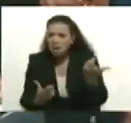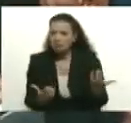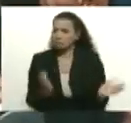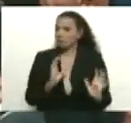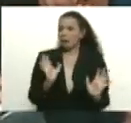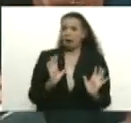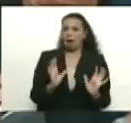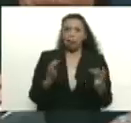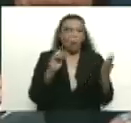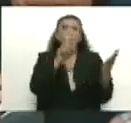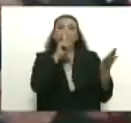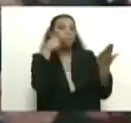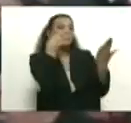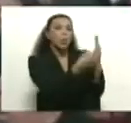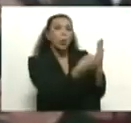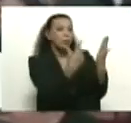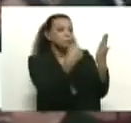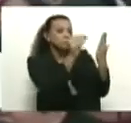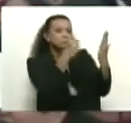Ah, aquí están pues.